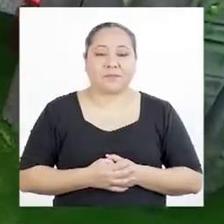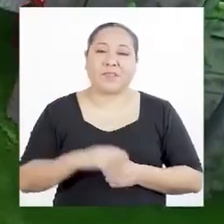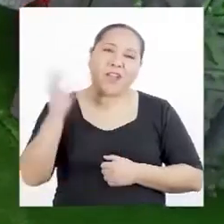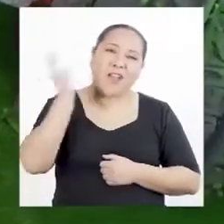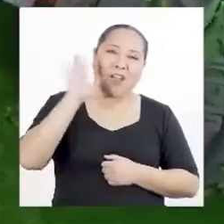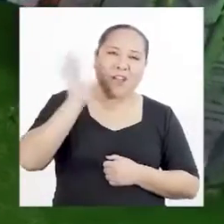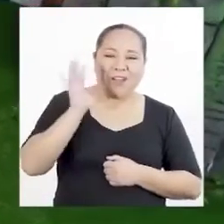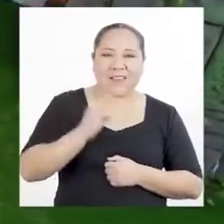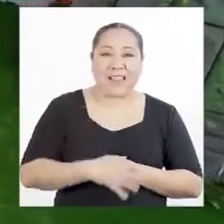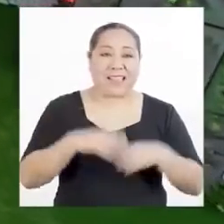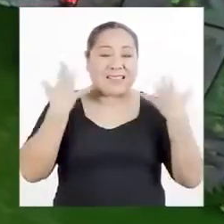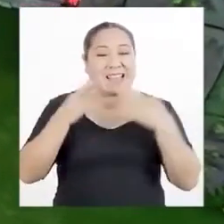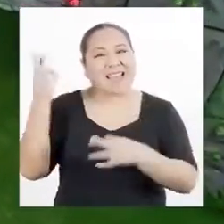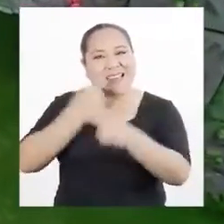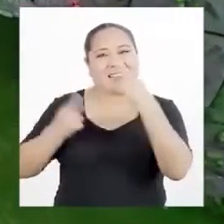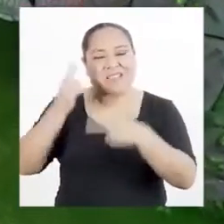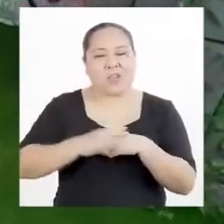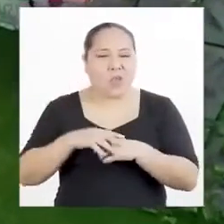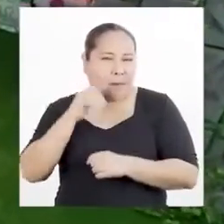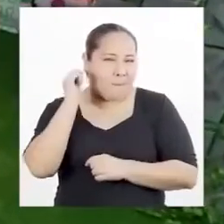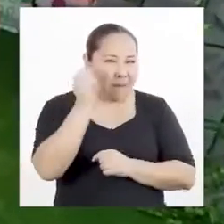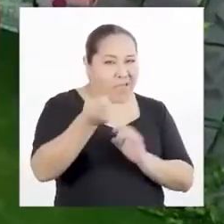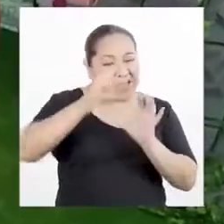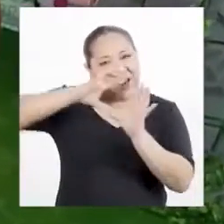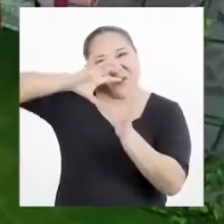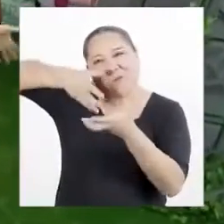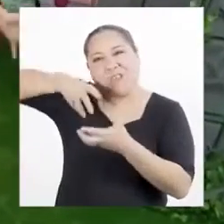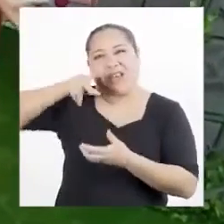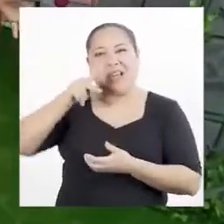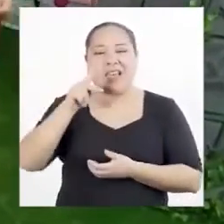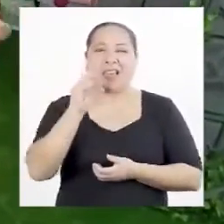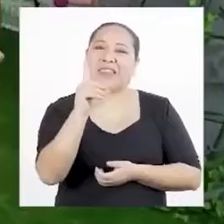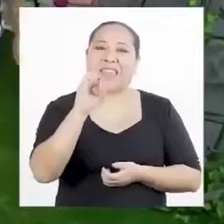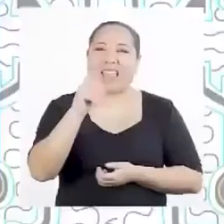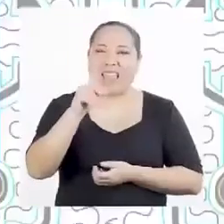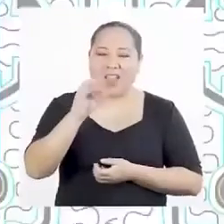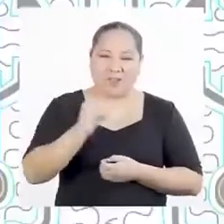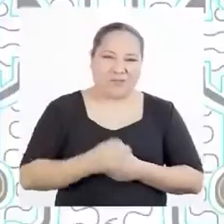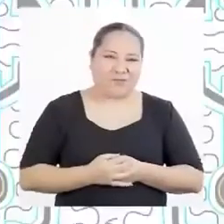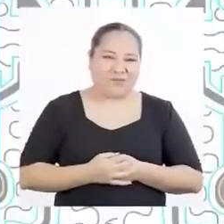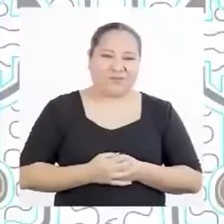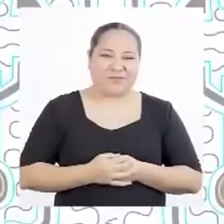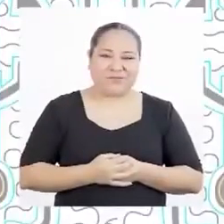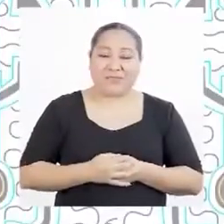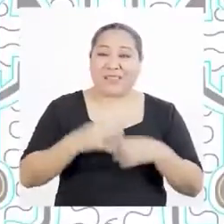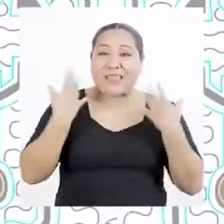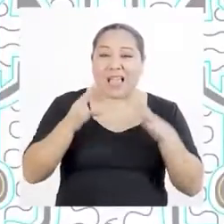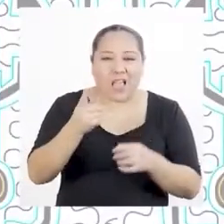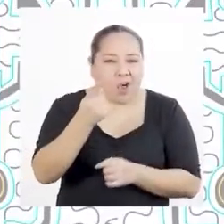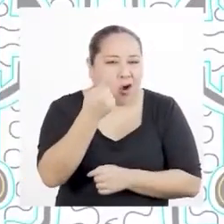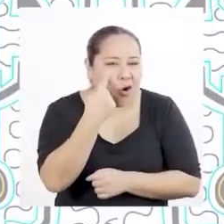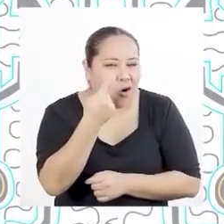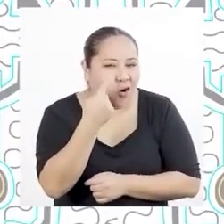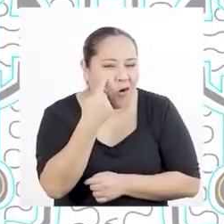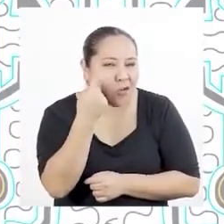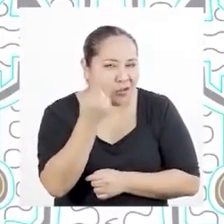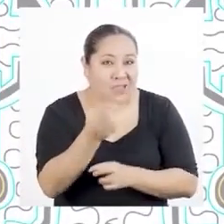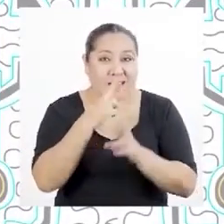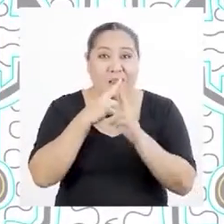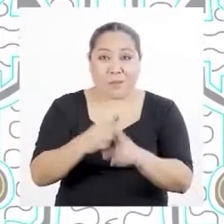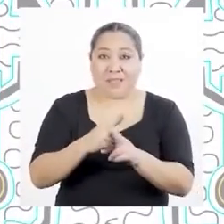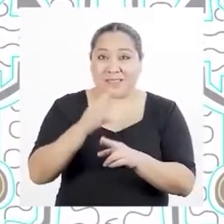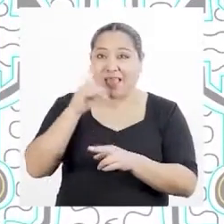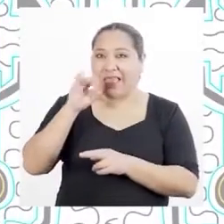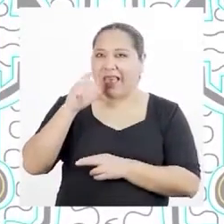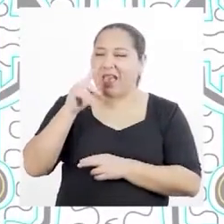¡Hola! Estamos de vuelta en el mágico mundo de Decao. Estábamos por conocer la respuesta de Decao